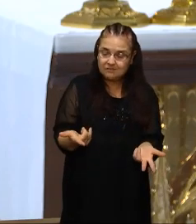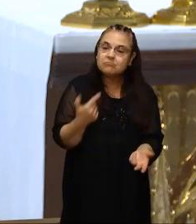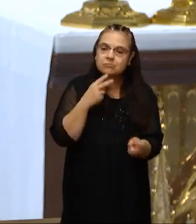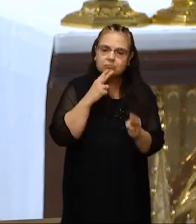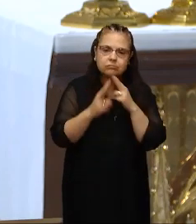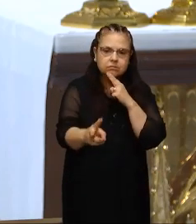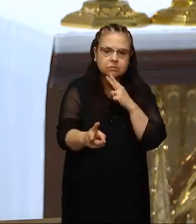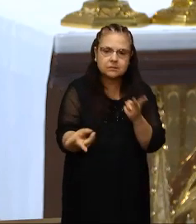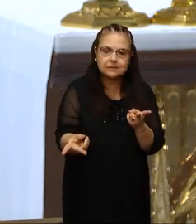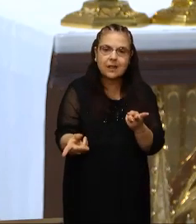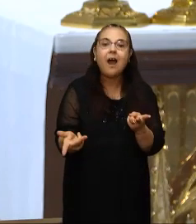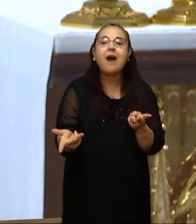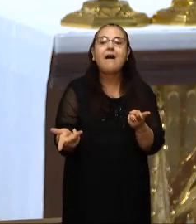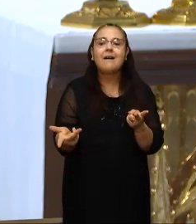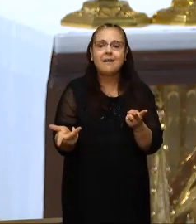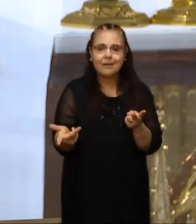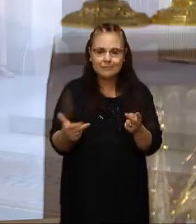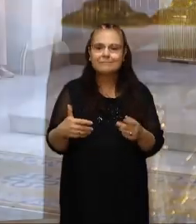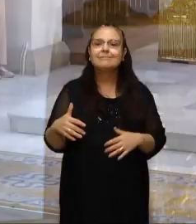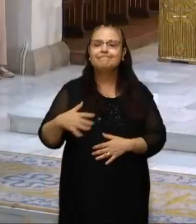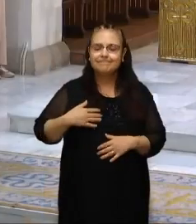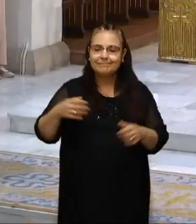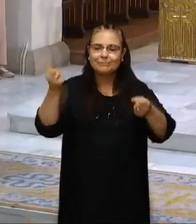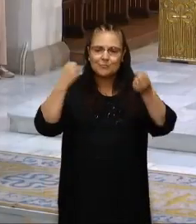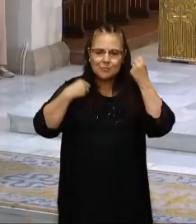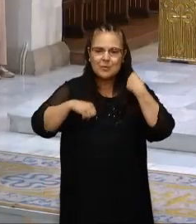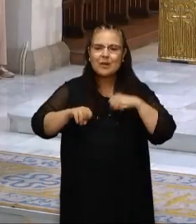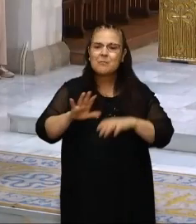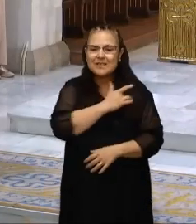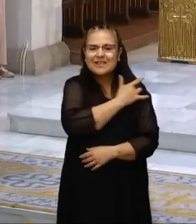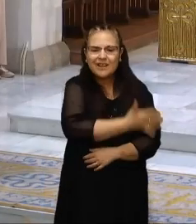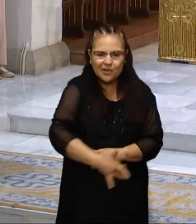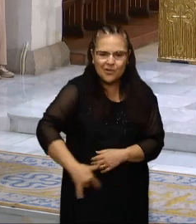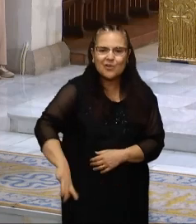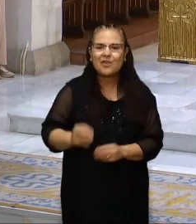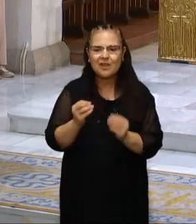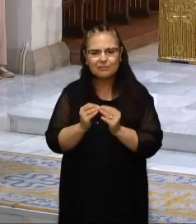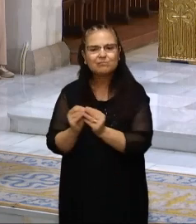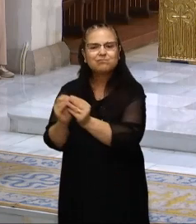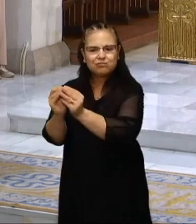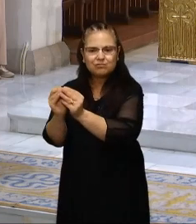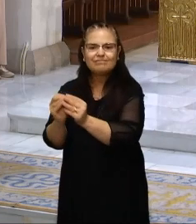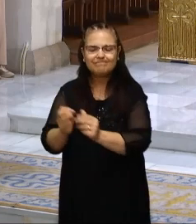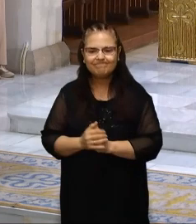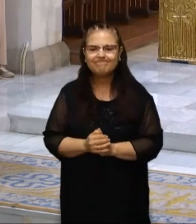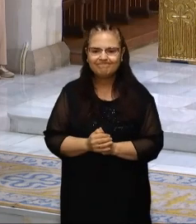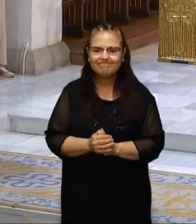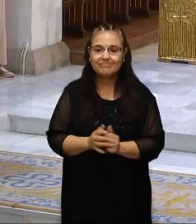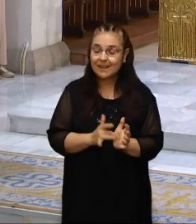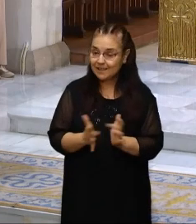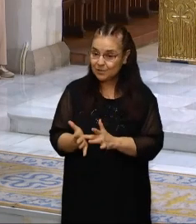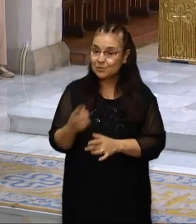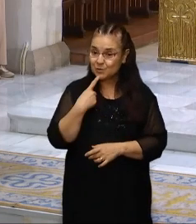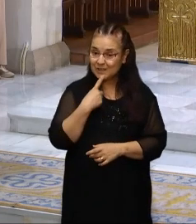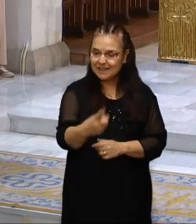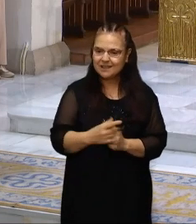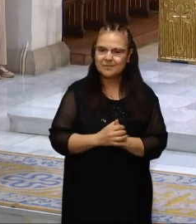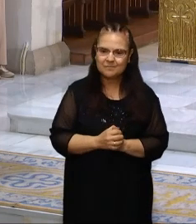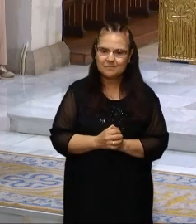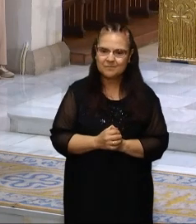dijo: El que practicó la misericordia con él. Jesús le